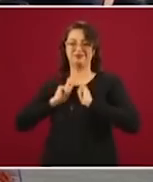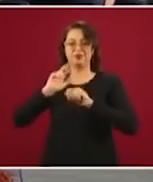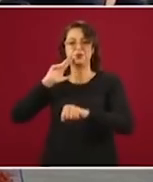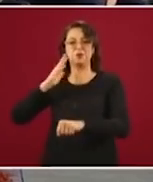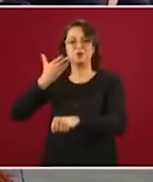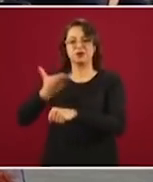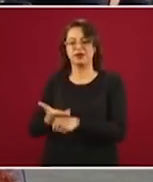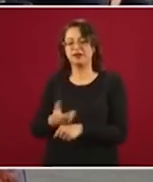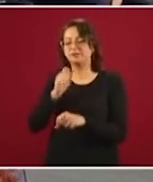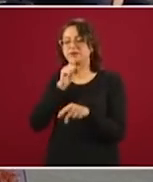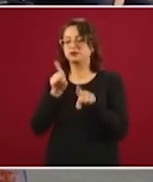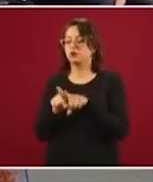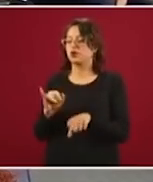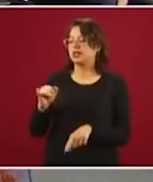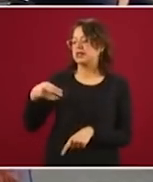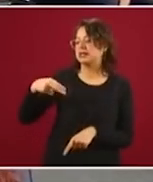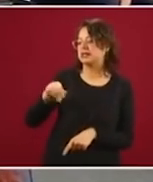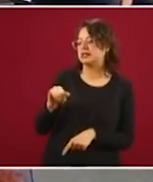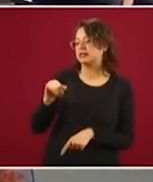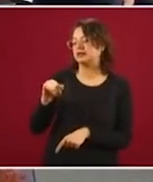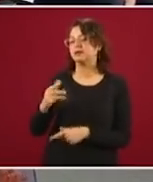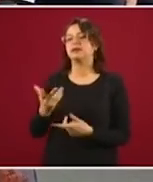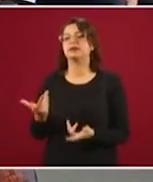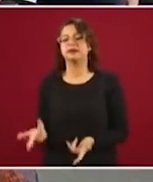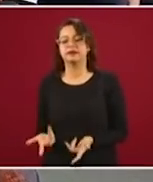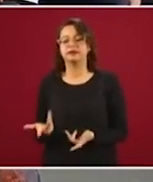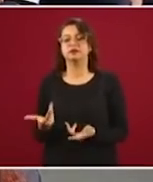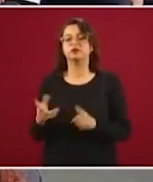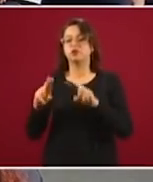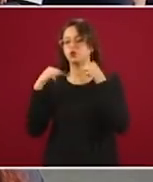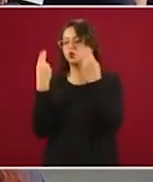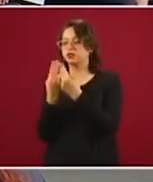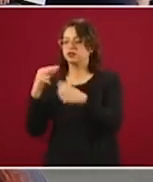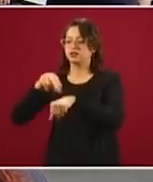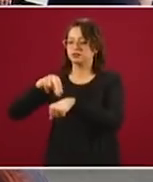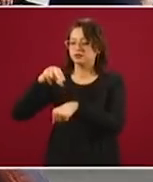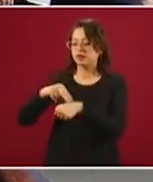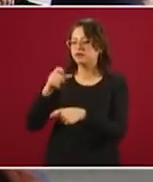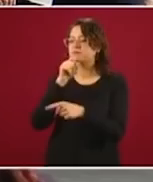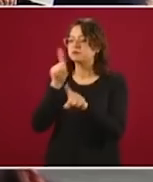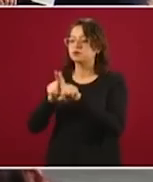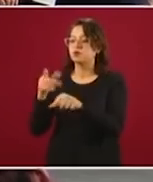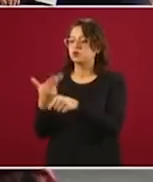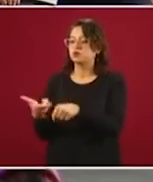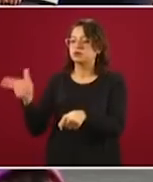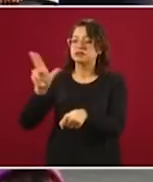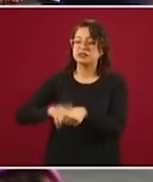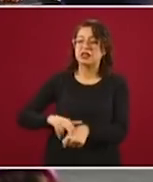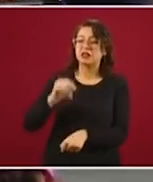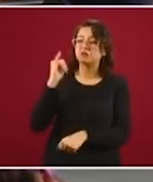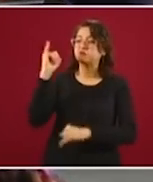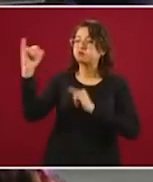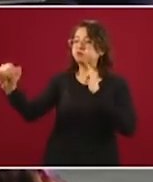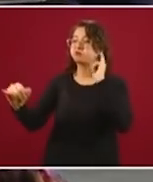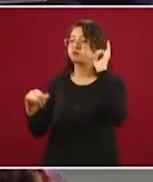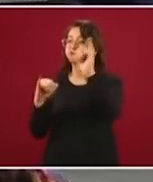director del INI, y se hicieron unidades médicas, se hicieron los hospitales en las zonas más pobres de México.